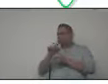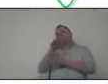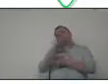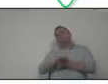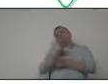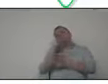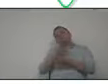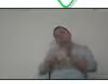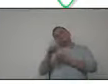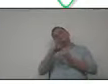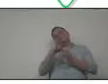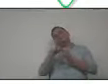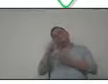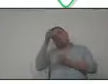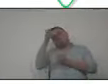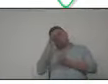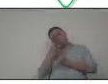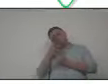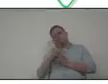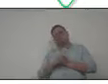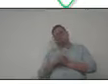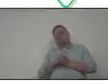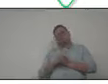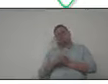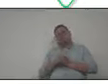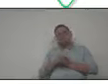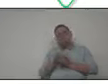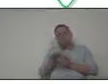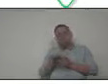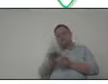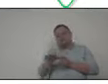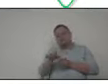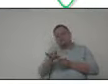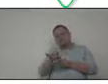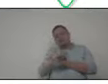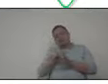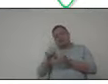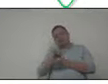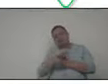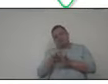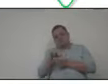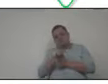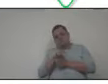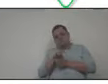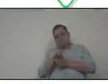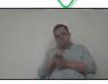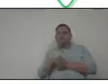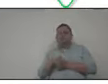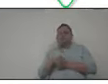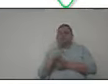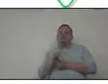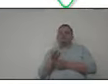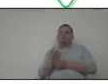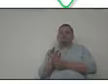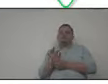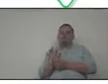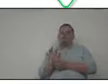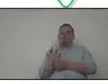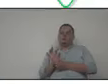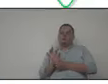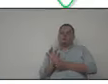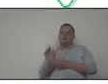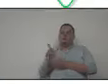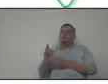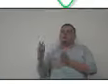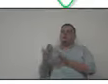departamento, evaluar en municipio urbano, que es uno de los grandes problemas,